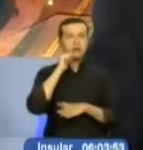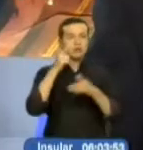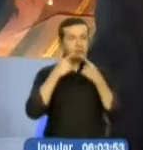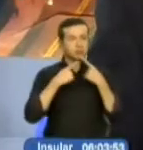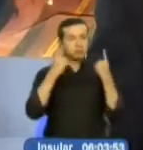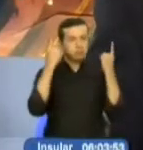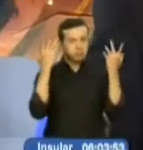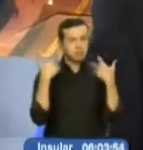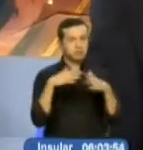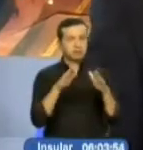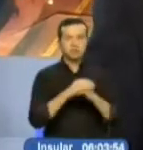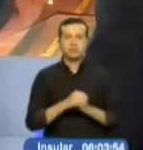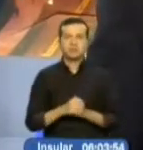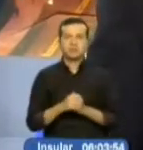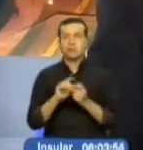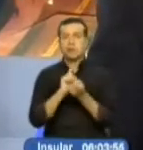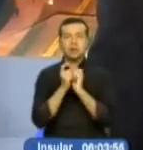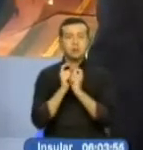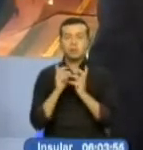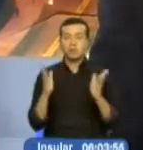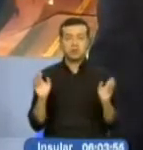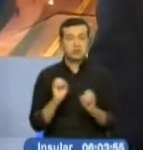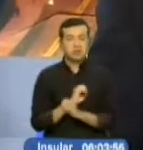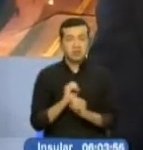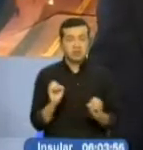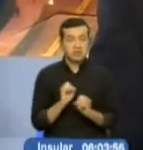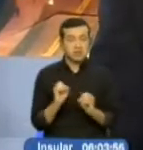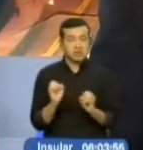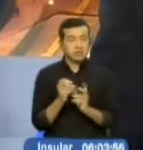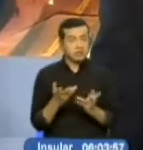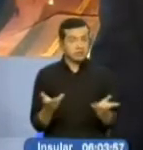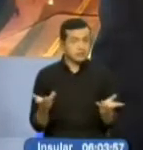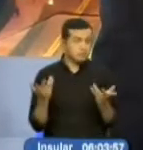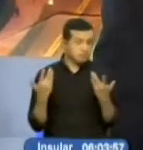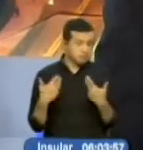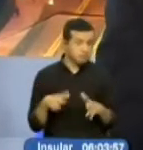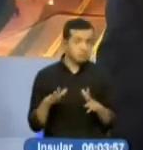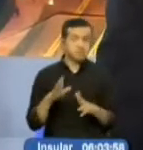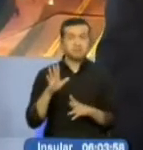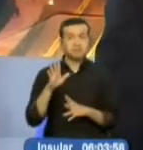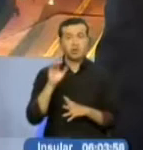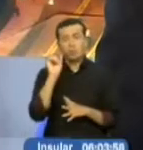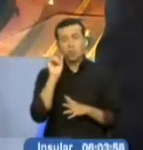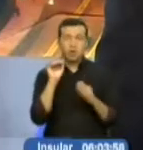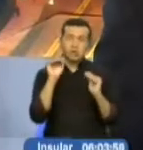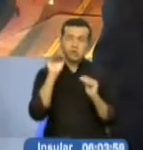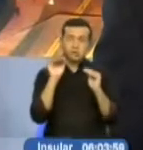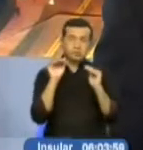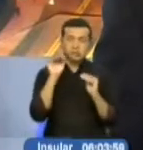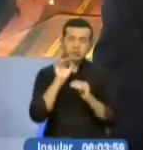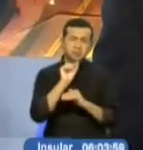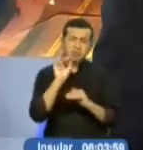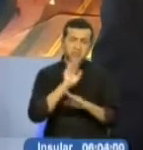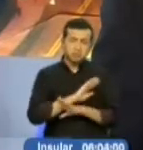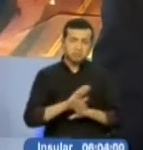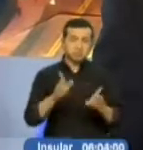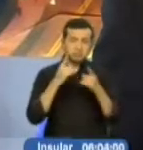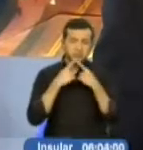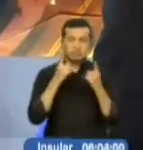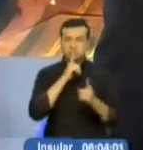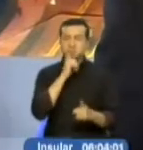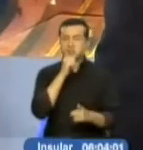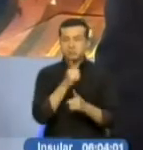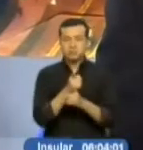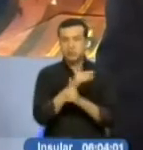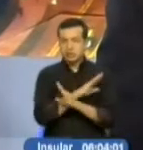de forma oficial no hubo variación en los resultados electorales más allá de décimas y se ratificaría en